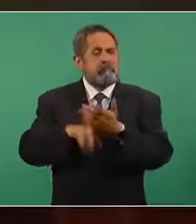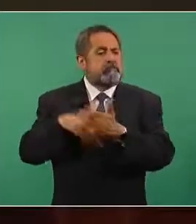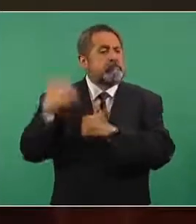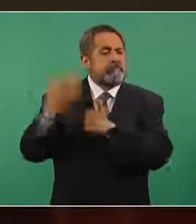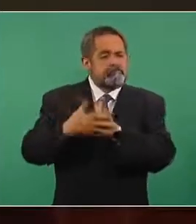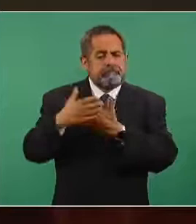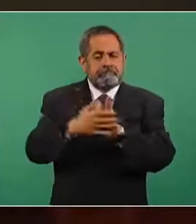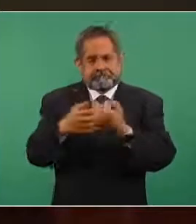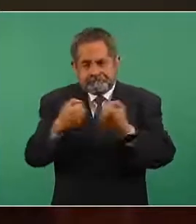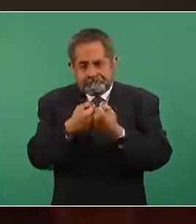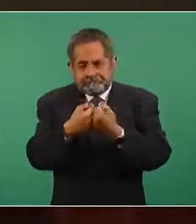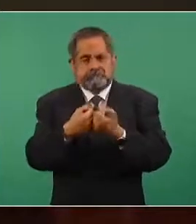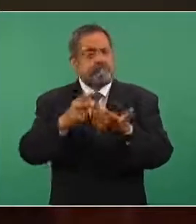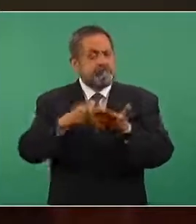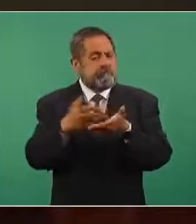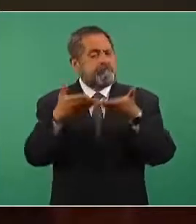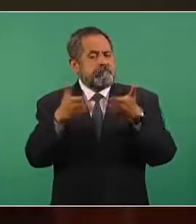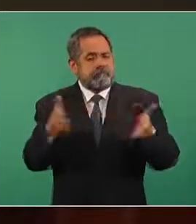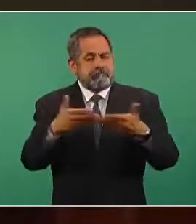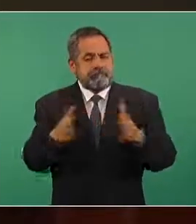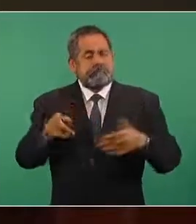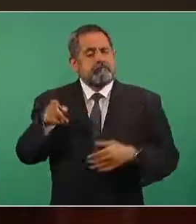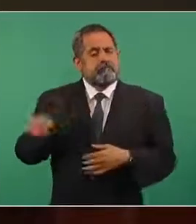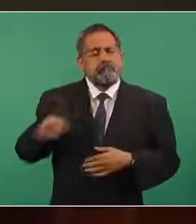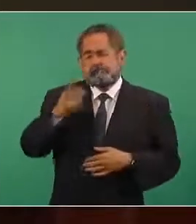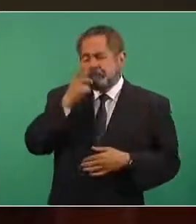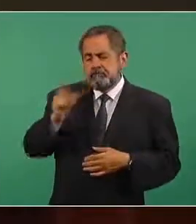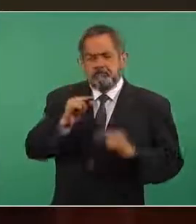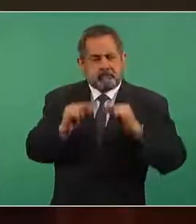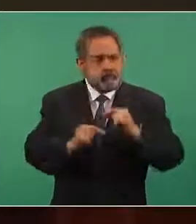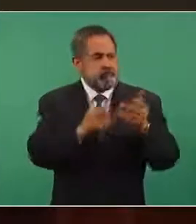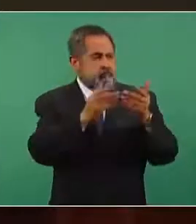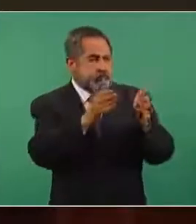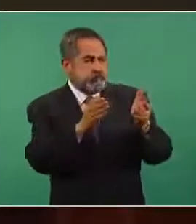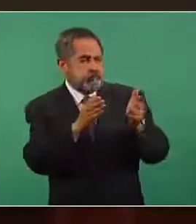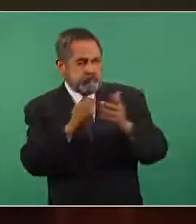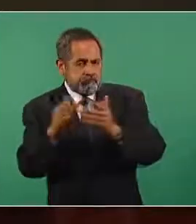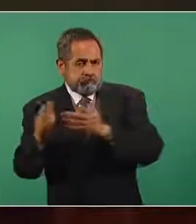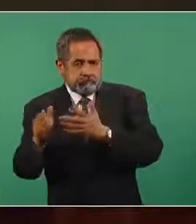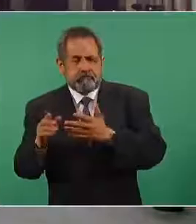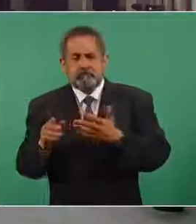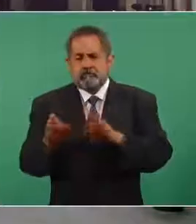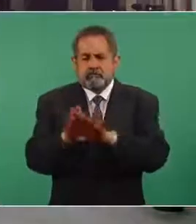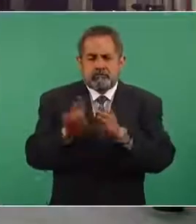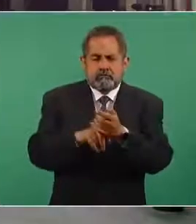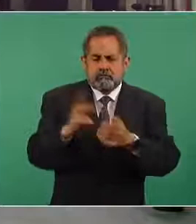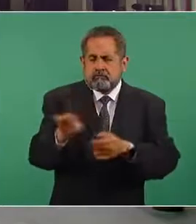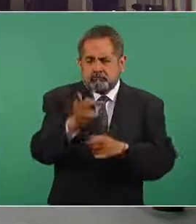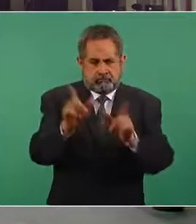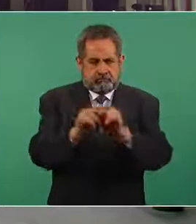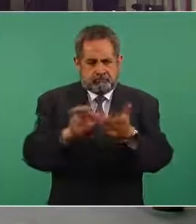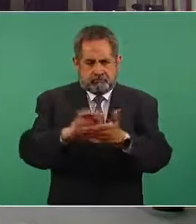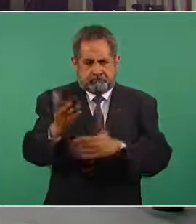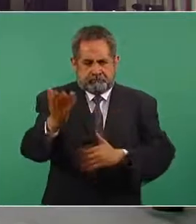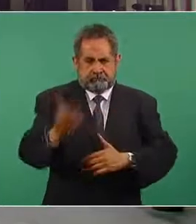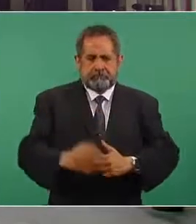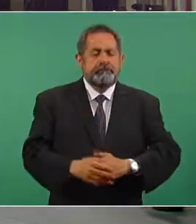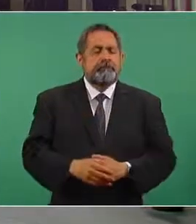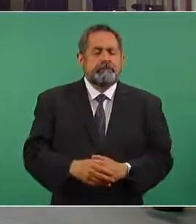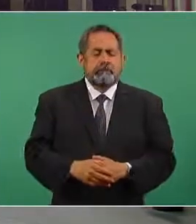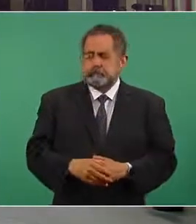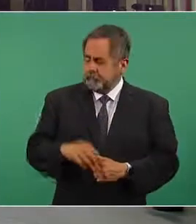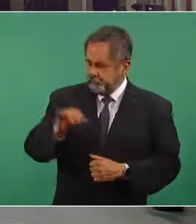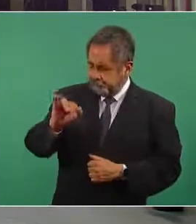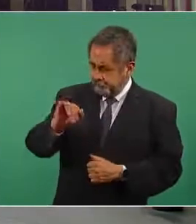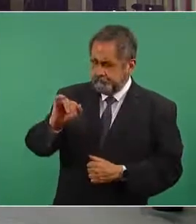de reapertura, que él hablaba pues de alguna forma paulatina, pero que se fuera abriendo. Sí. Sería todo, presidente. Van